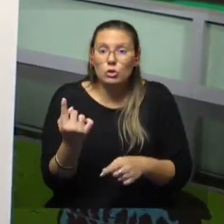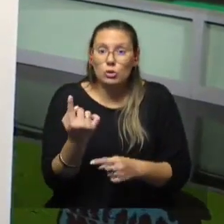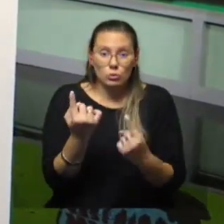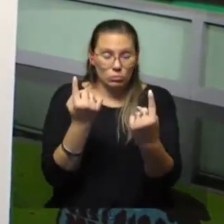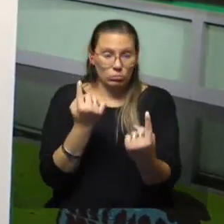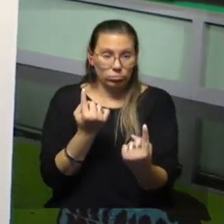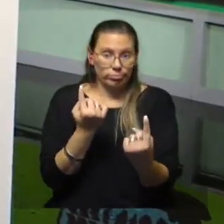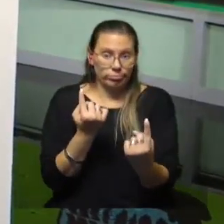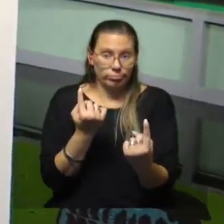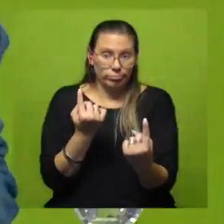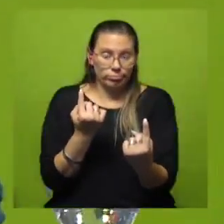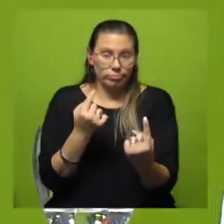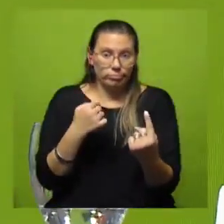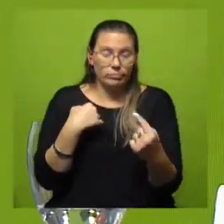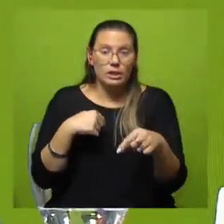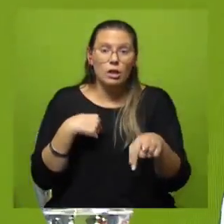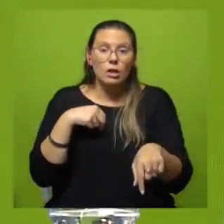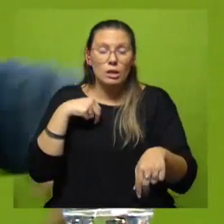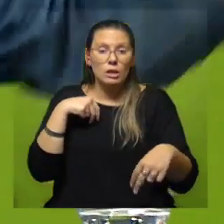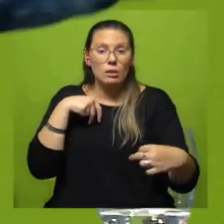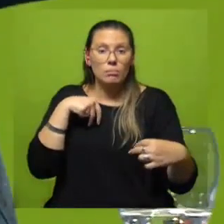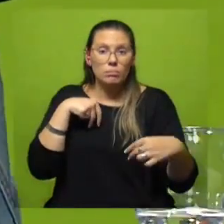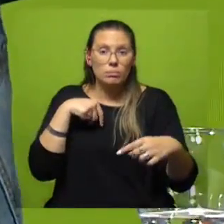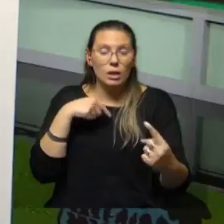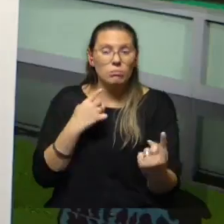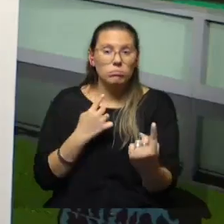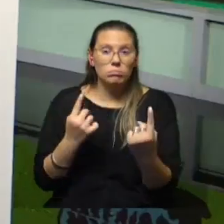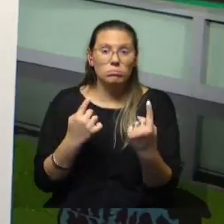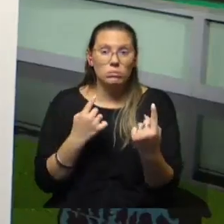oeste, ¿viste? Iba caminando y de repente veo